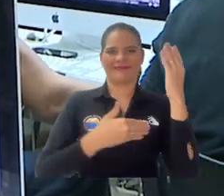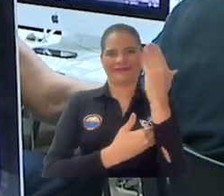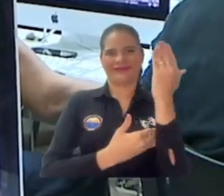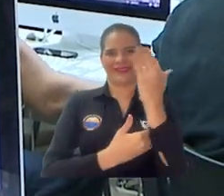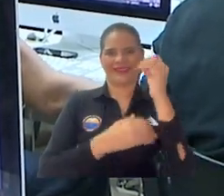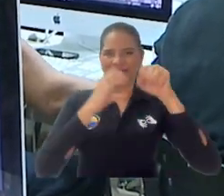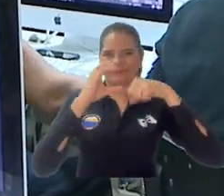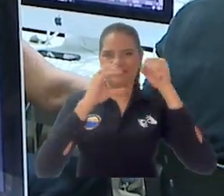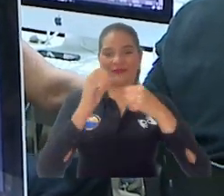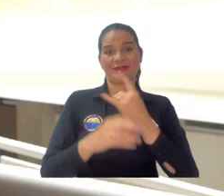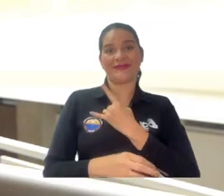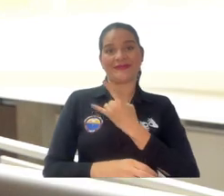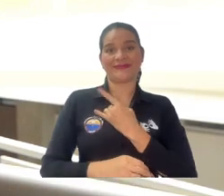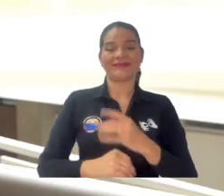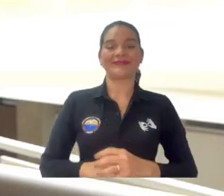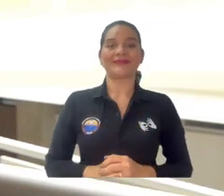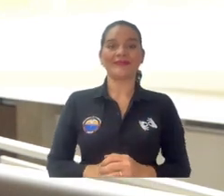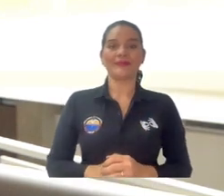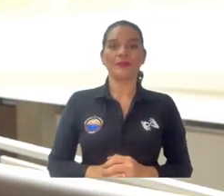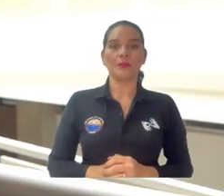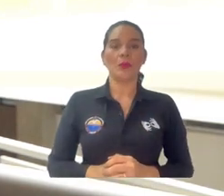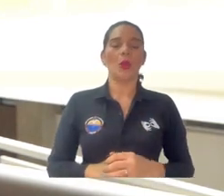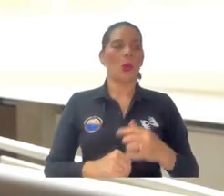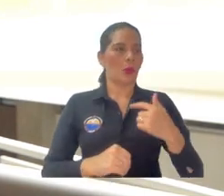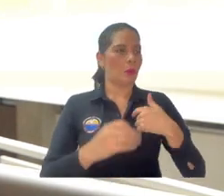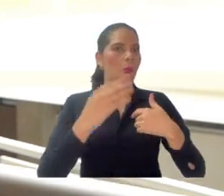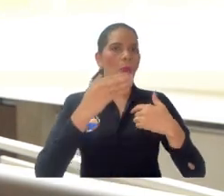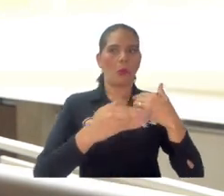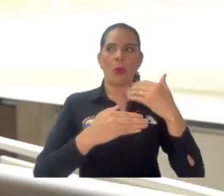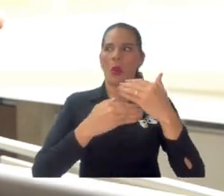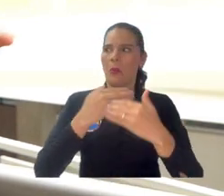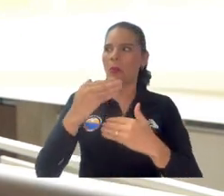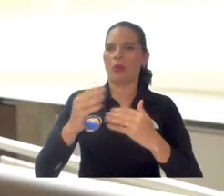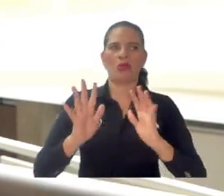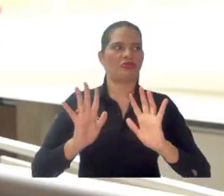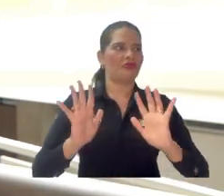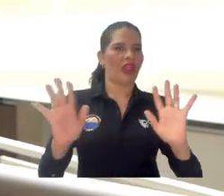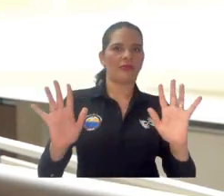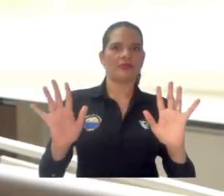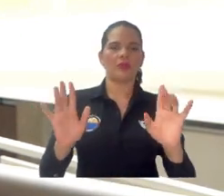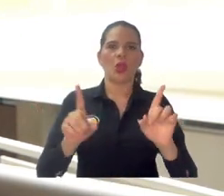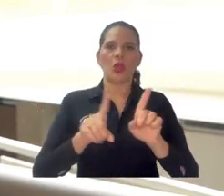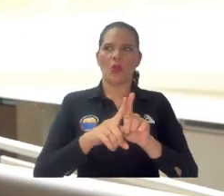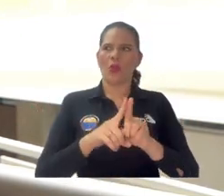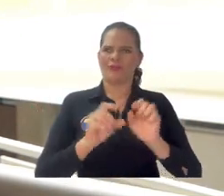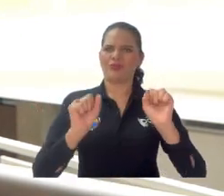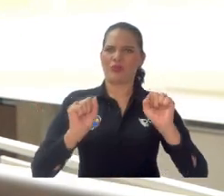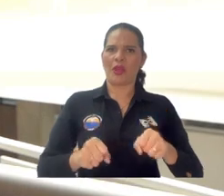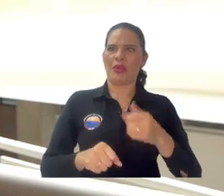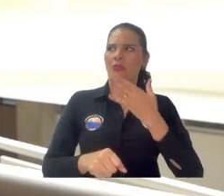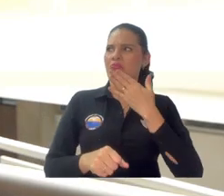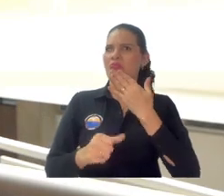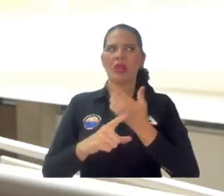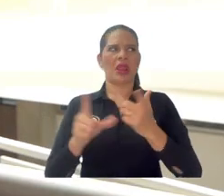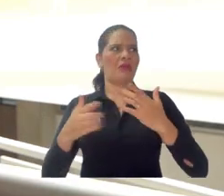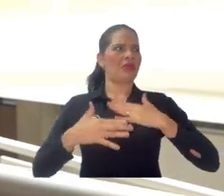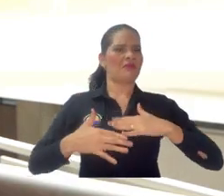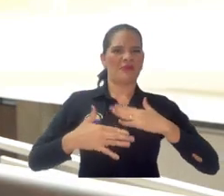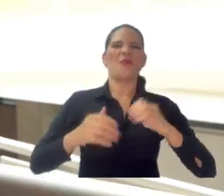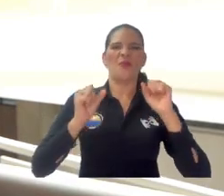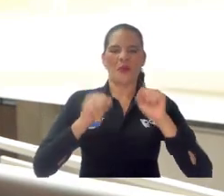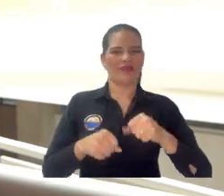comenzar a estudiar cine. Entonces las cosas se van y como que llegó el punto de que ya es hora, ya aquí